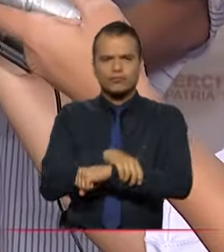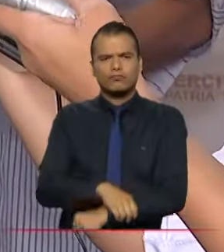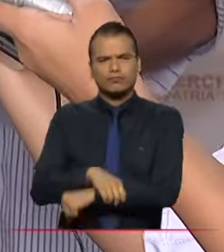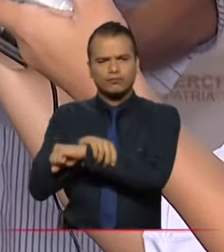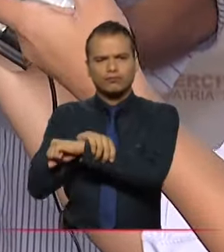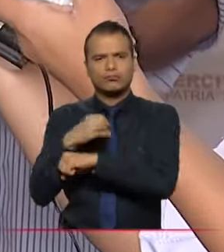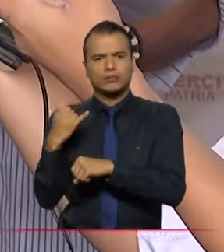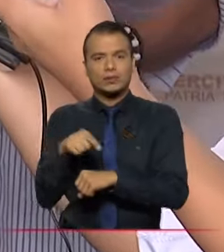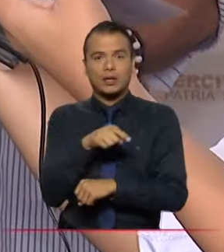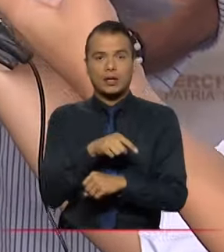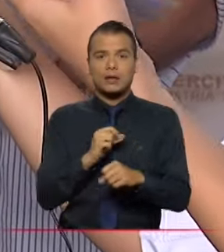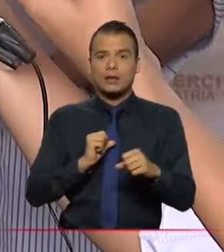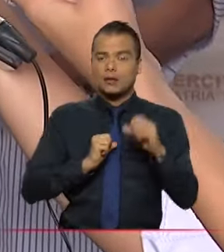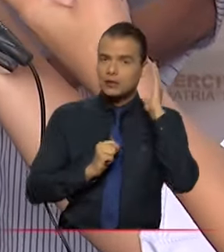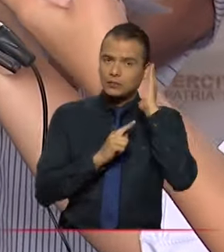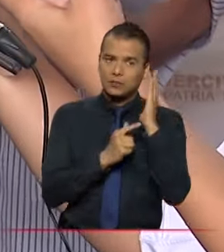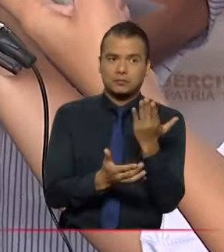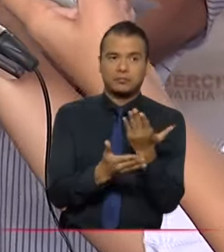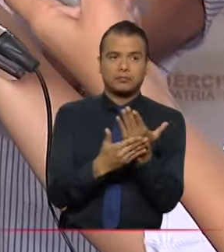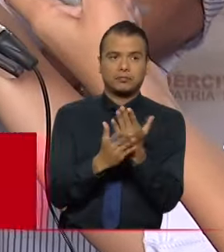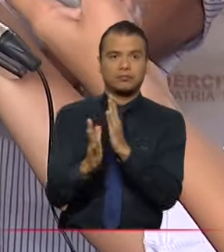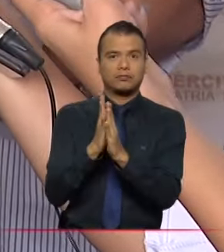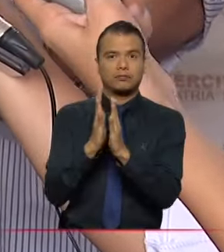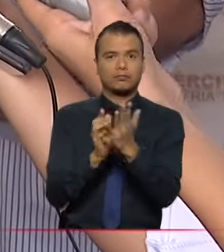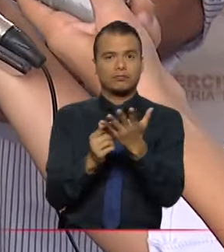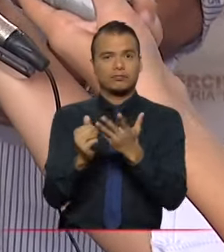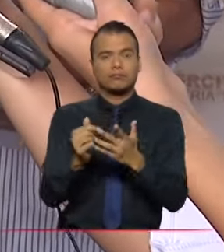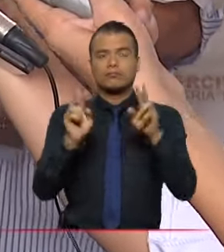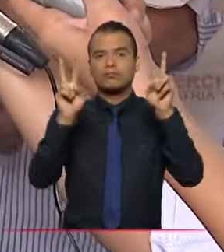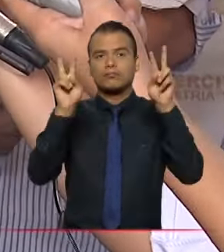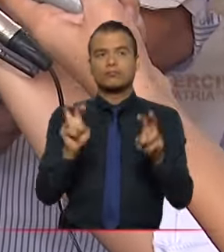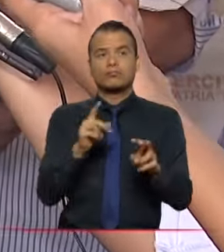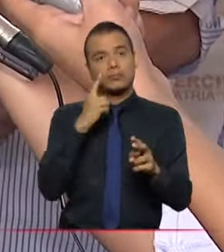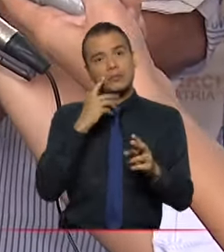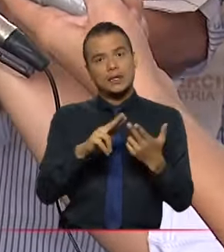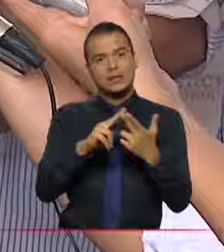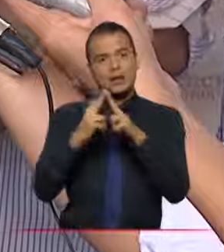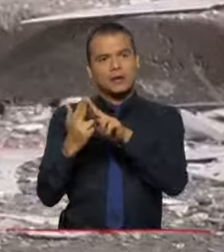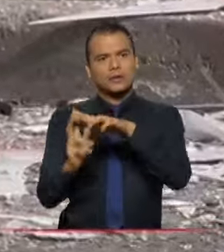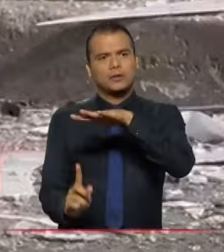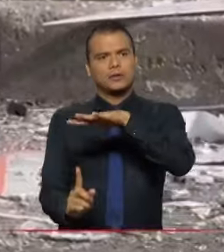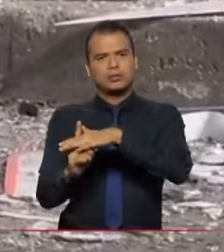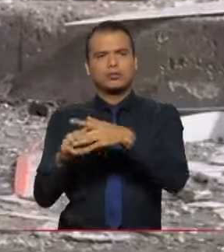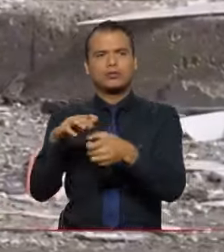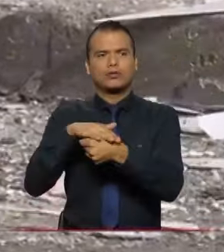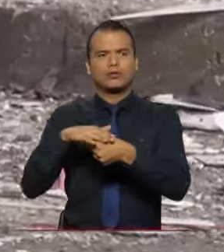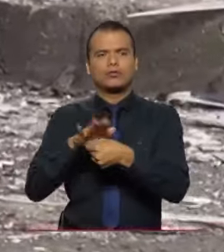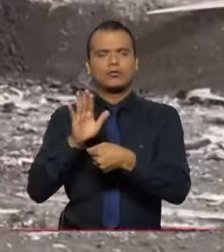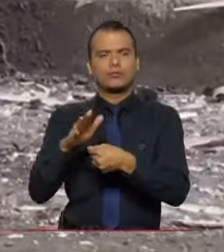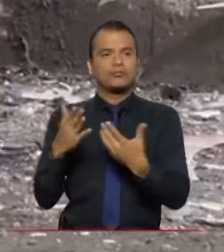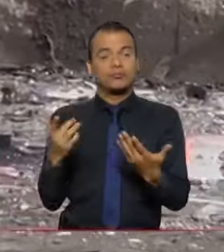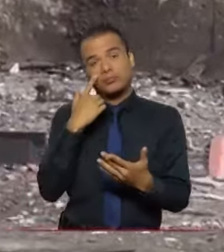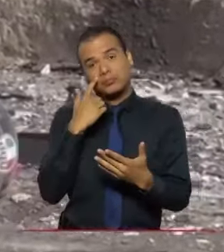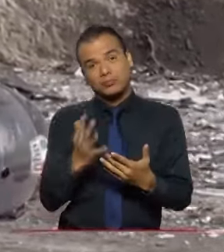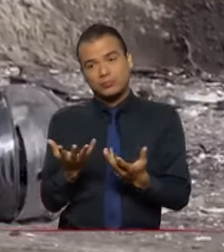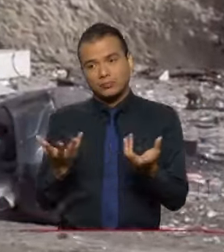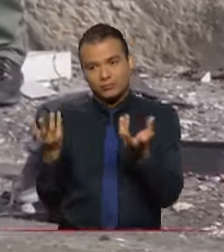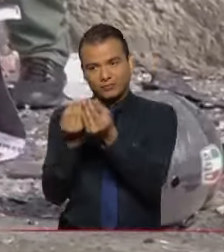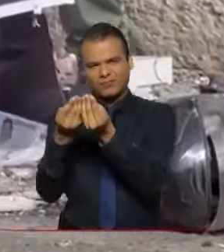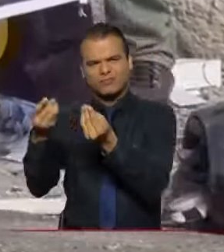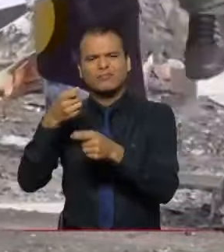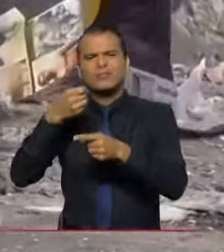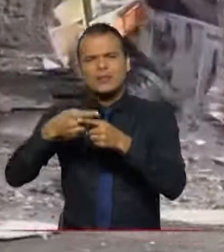su equipo celular al parecer tenía información que tendría relación con esos hechos el ataque sería una retaliación de disidencias de las